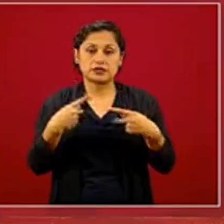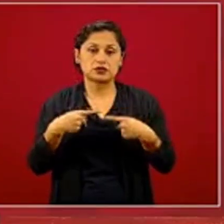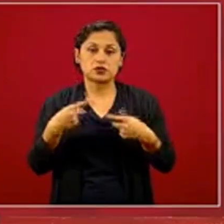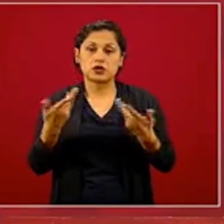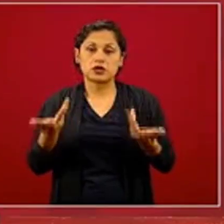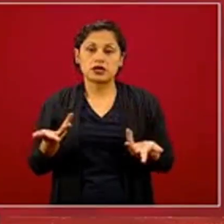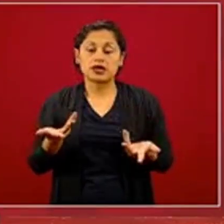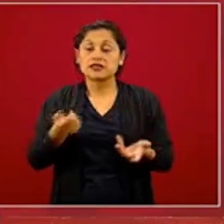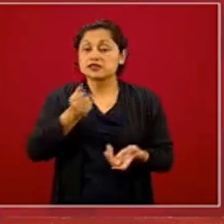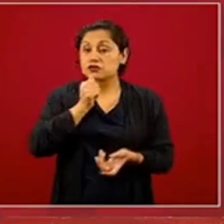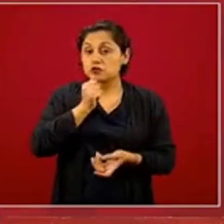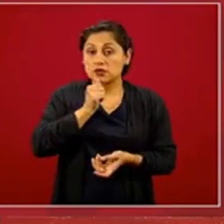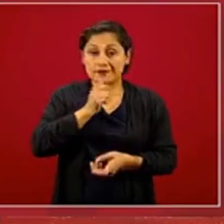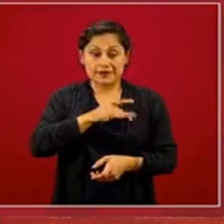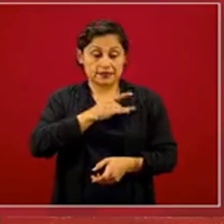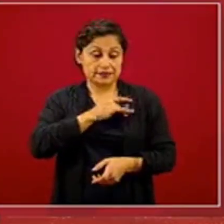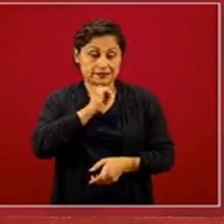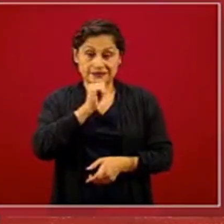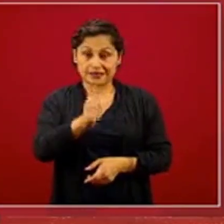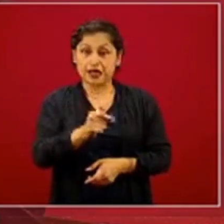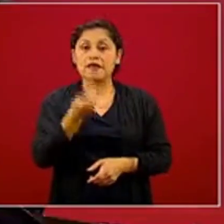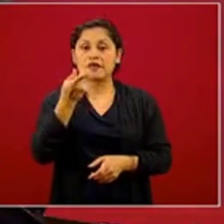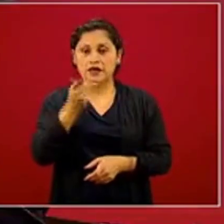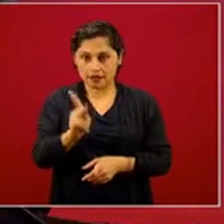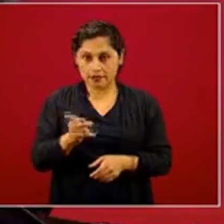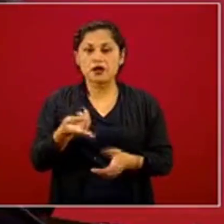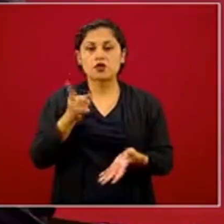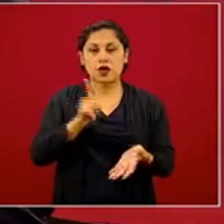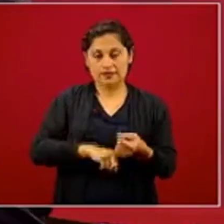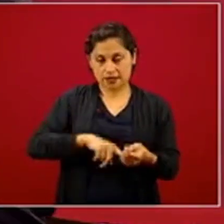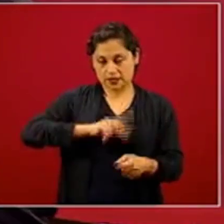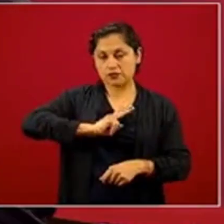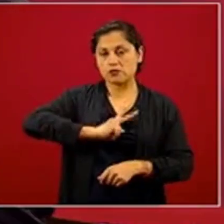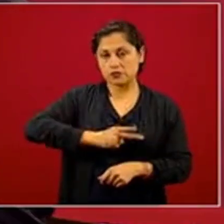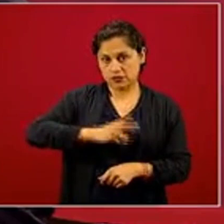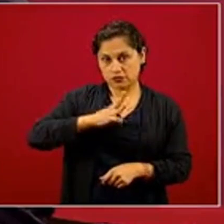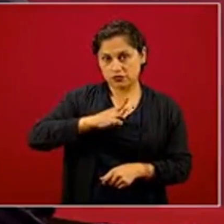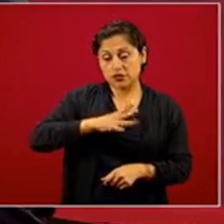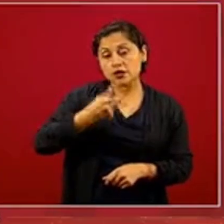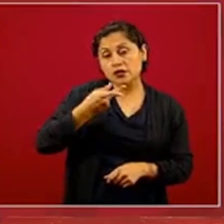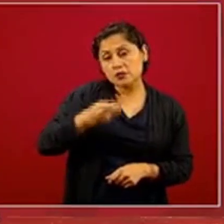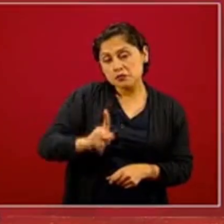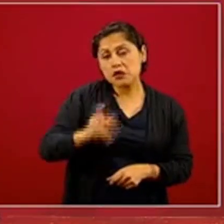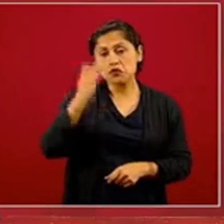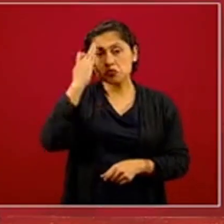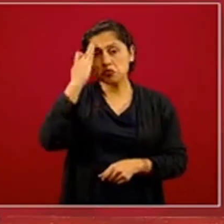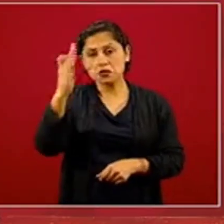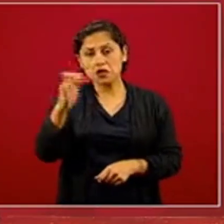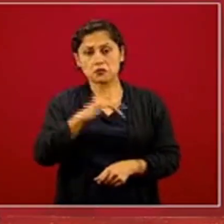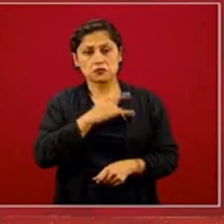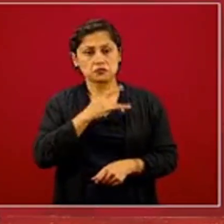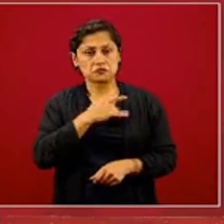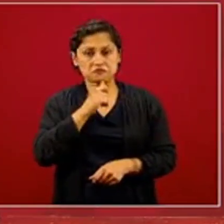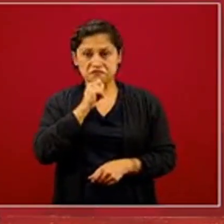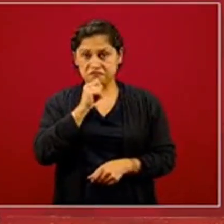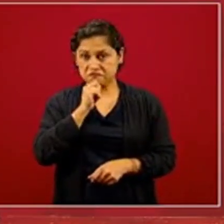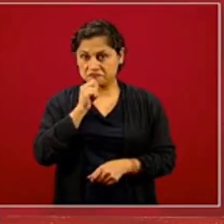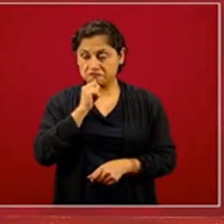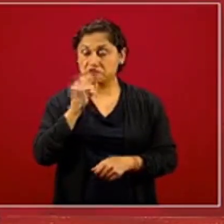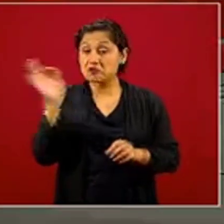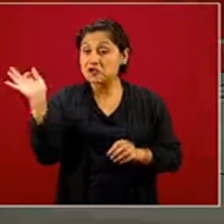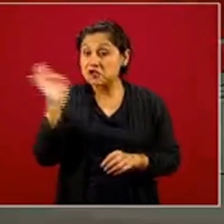llamamos presintomático, es decir, ya están infectadas pero aún no empiezan los síntomas y pudiera haber una